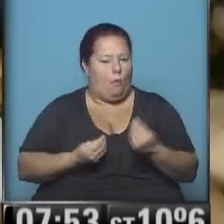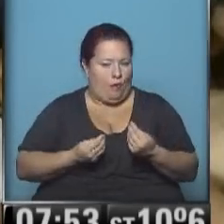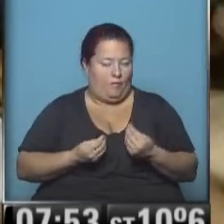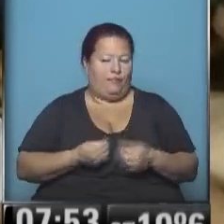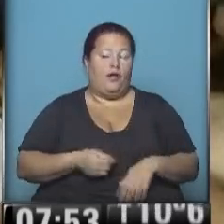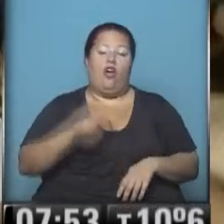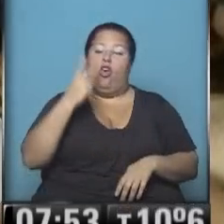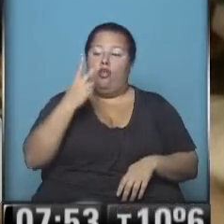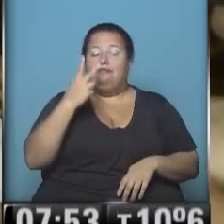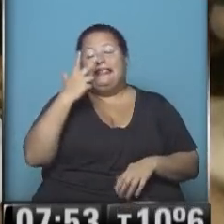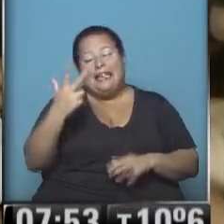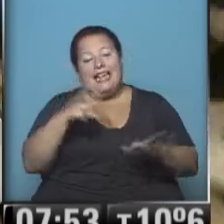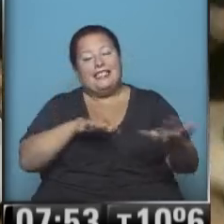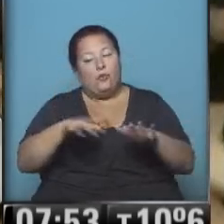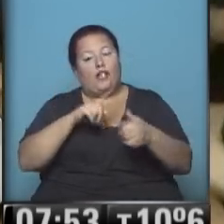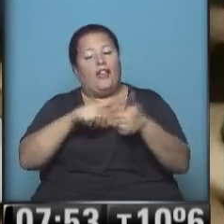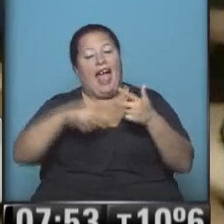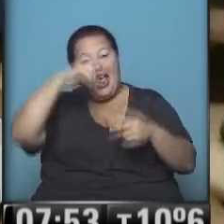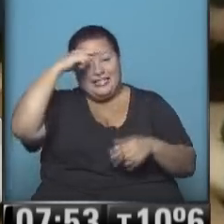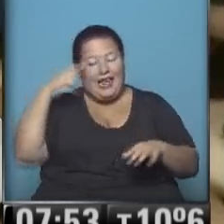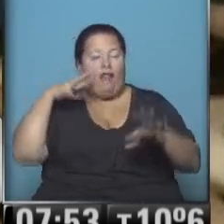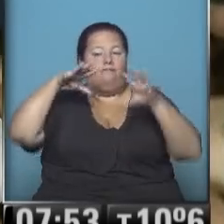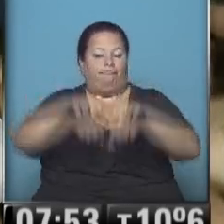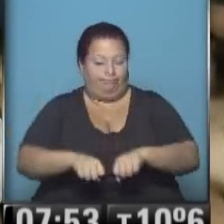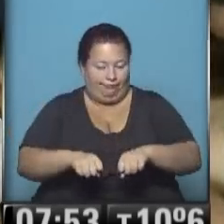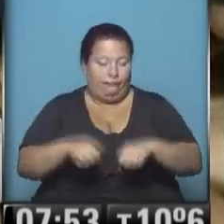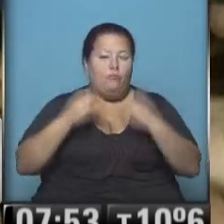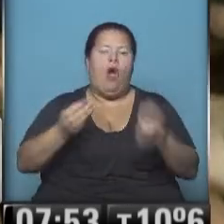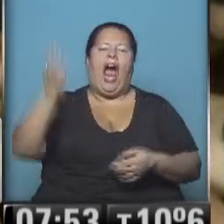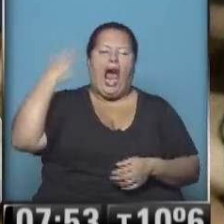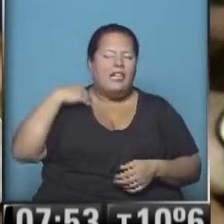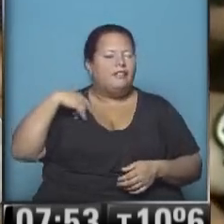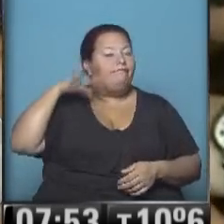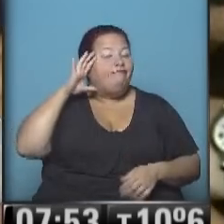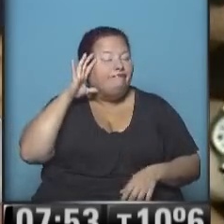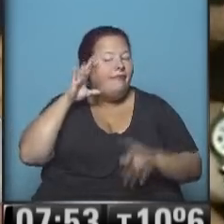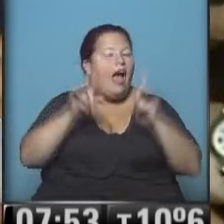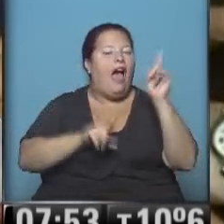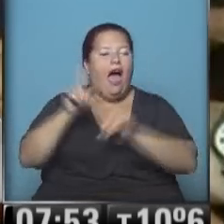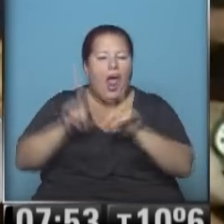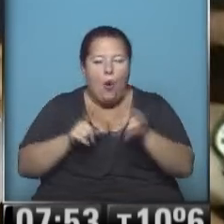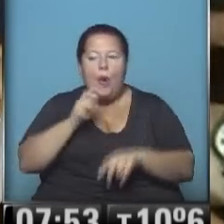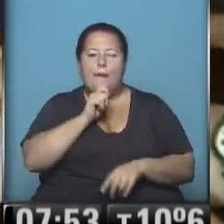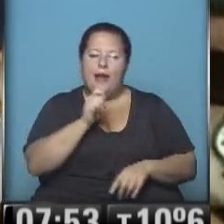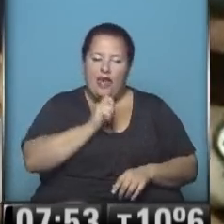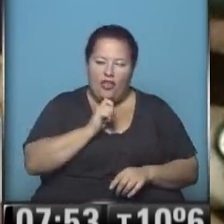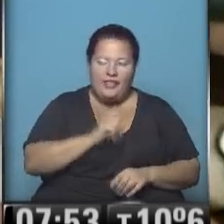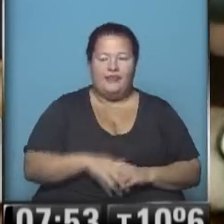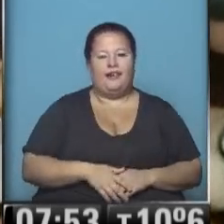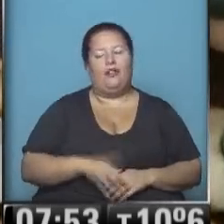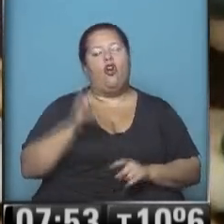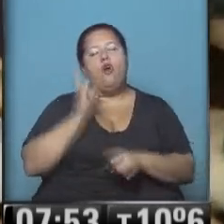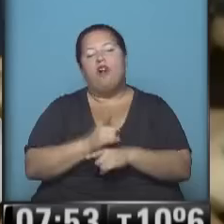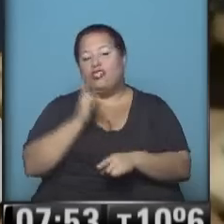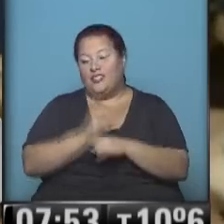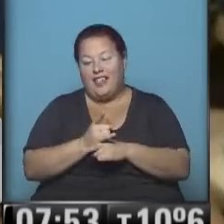hay tres situaciones donde el Estado argentino interviene, porque ayer escuché a algunos periodistas que, como de